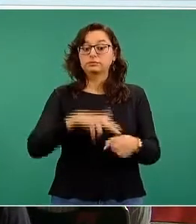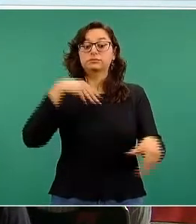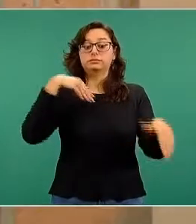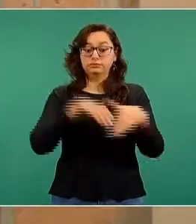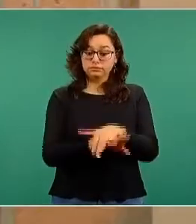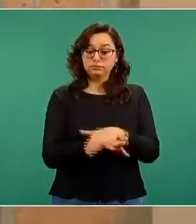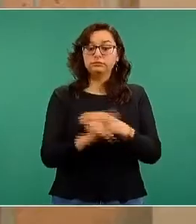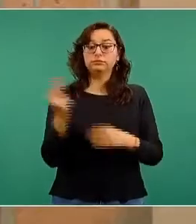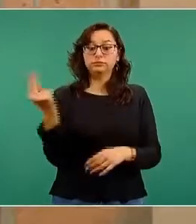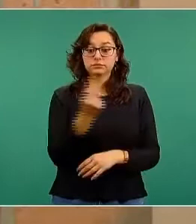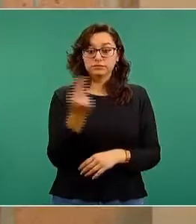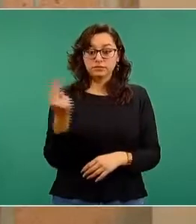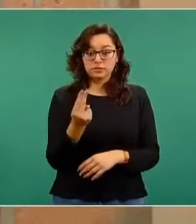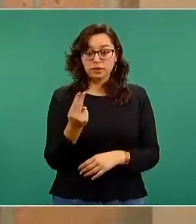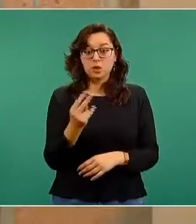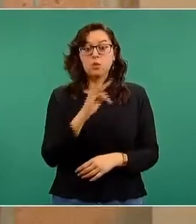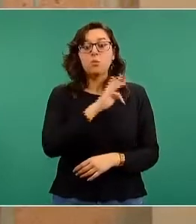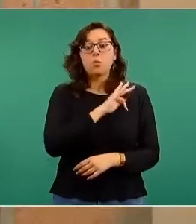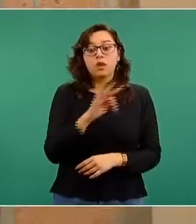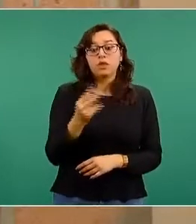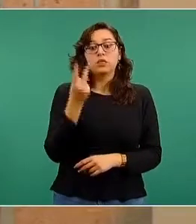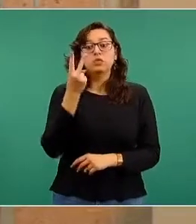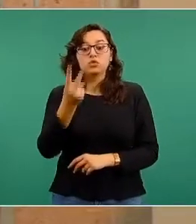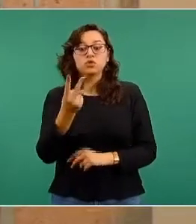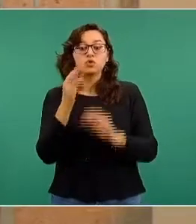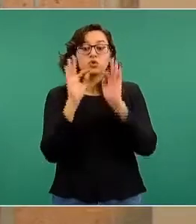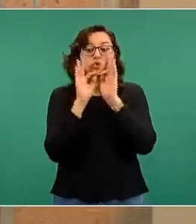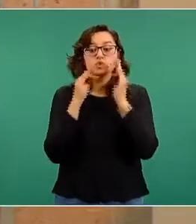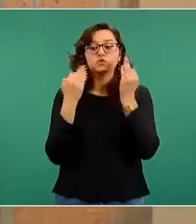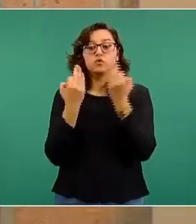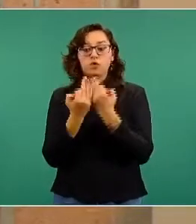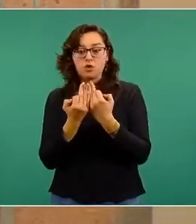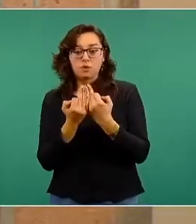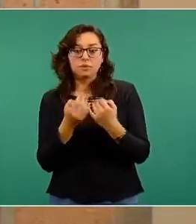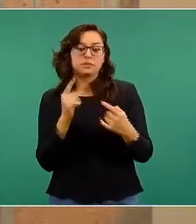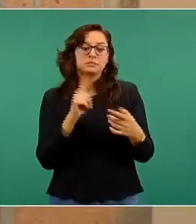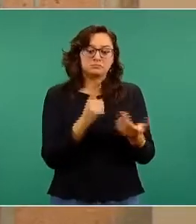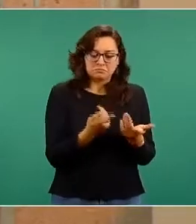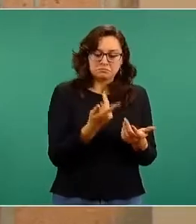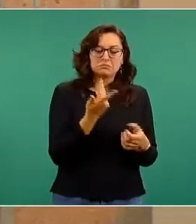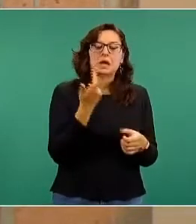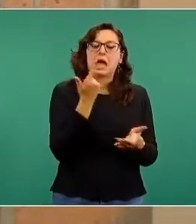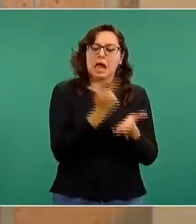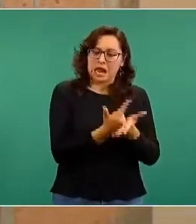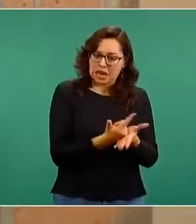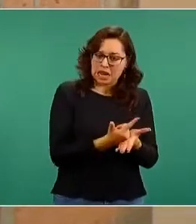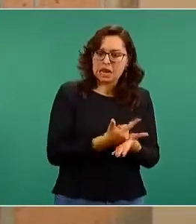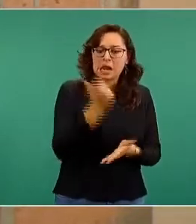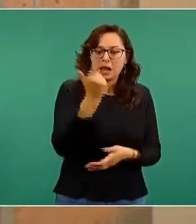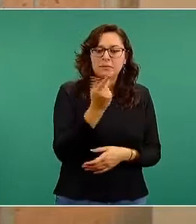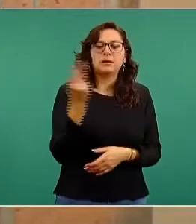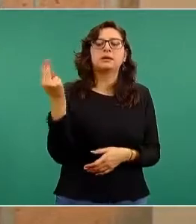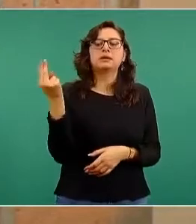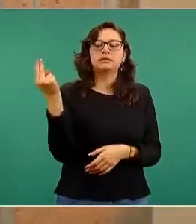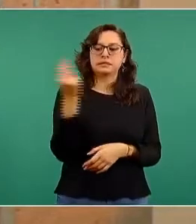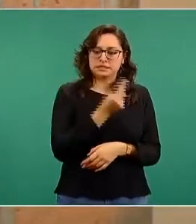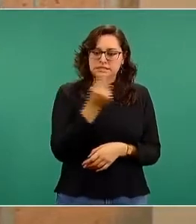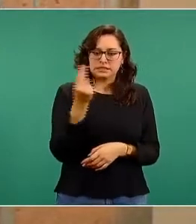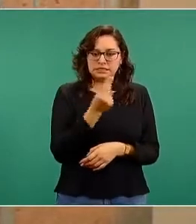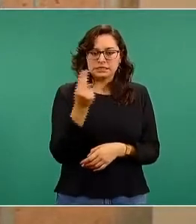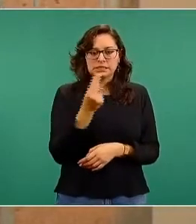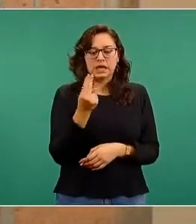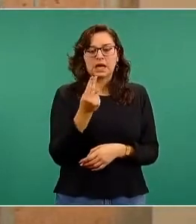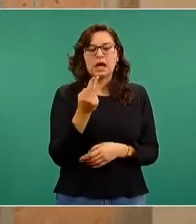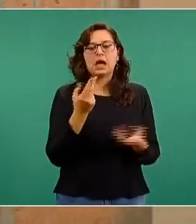pueden tener dos tipos de gravedad. La primera es aquellas personas que requieren una hospitalización